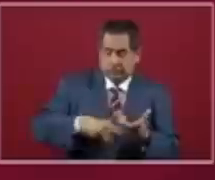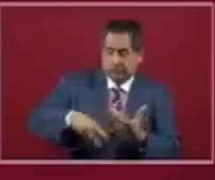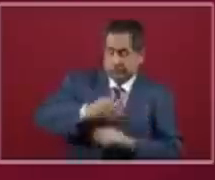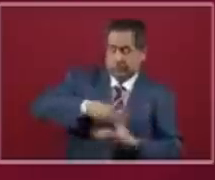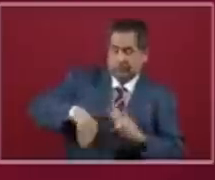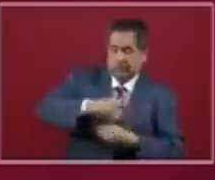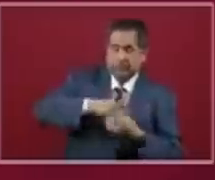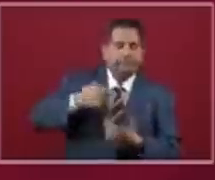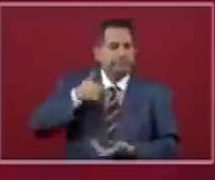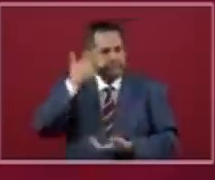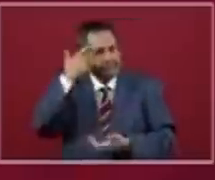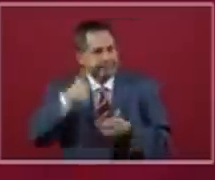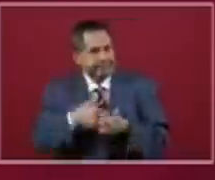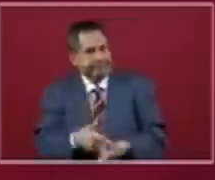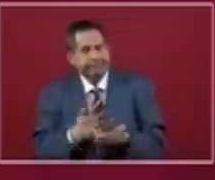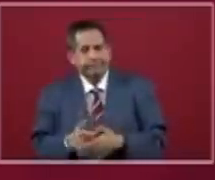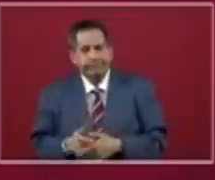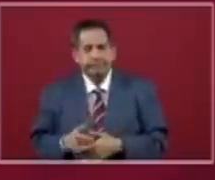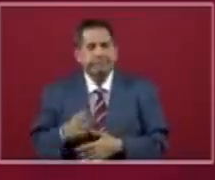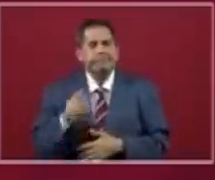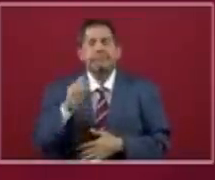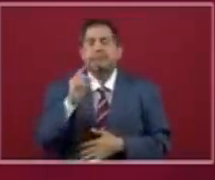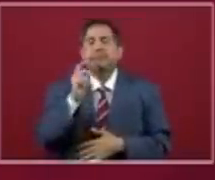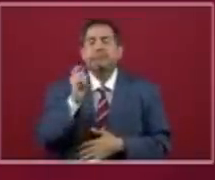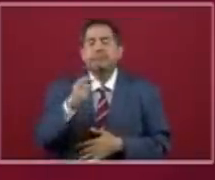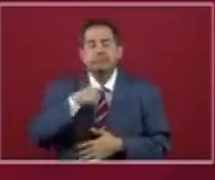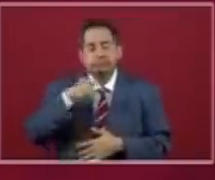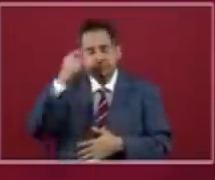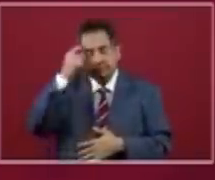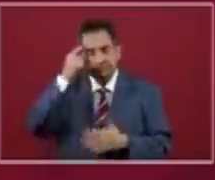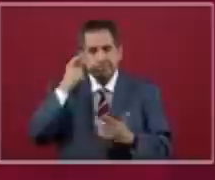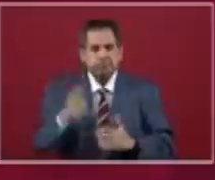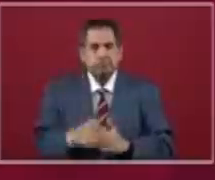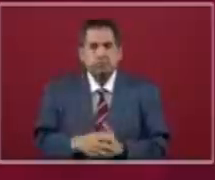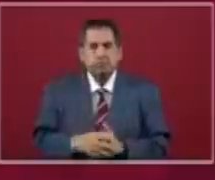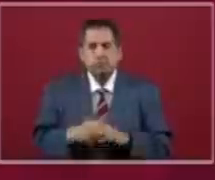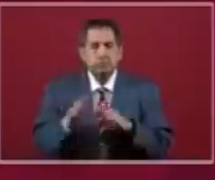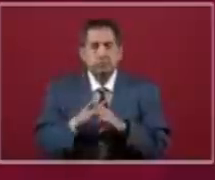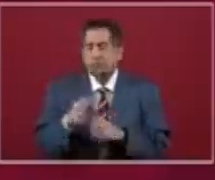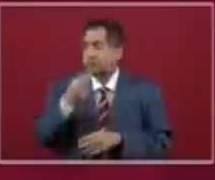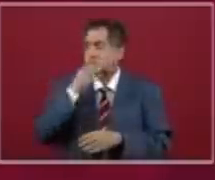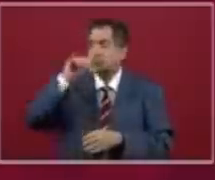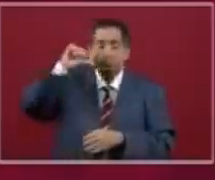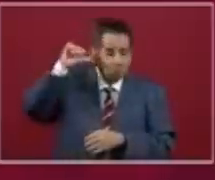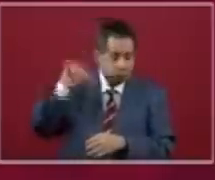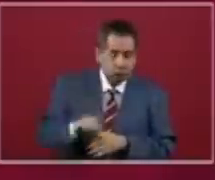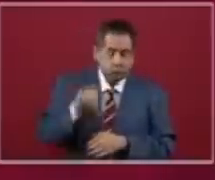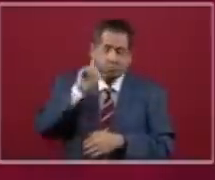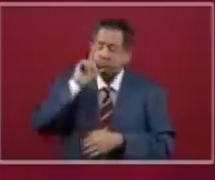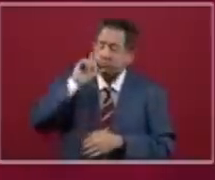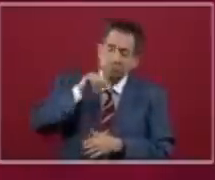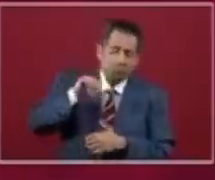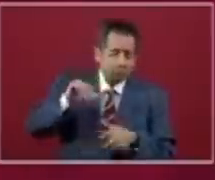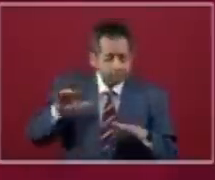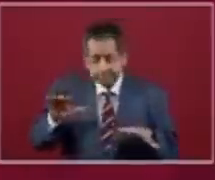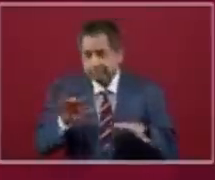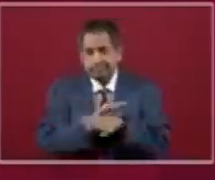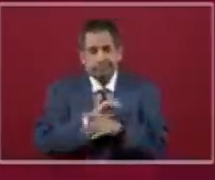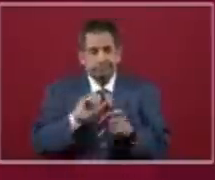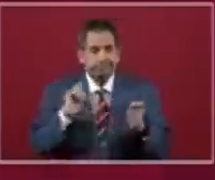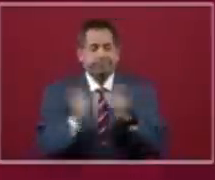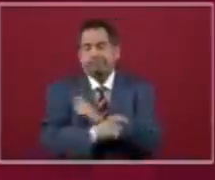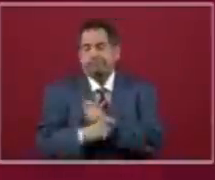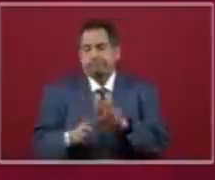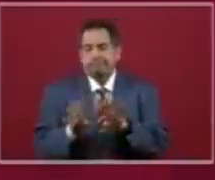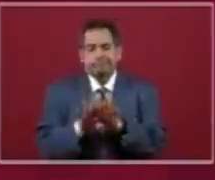piense que no se puede lograr de la noche a la mañana, de un día para otro,